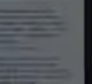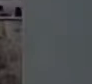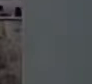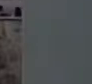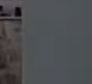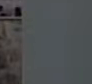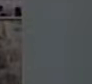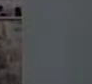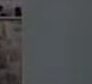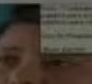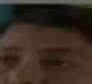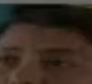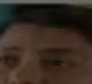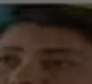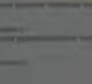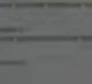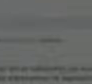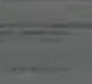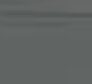a